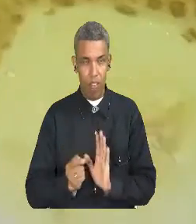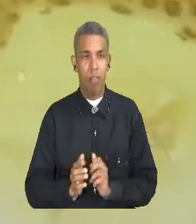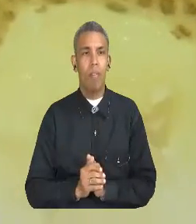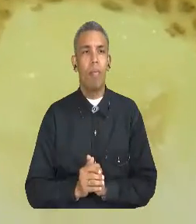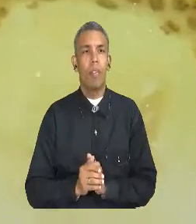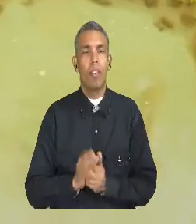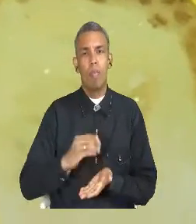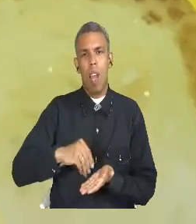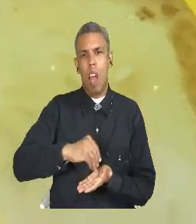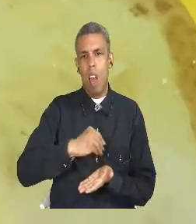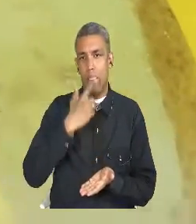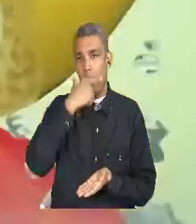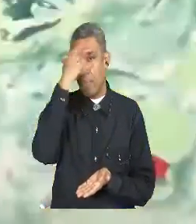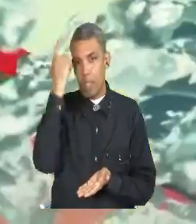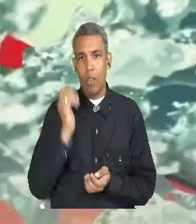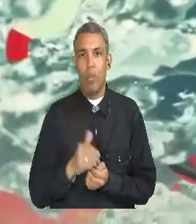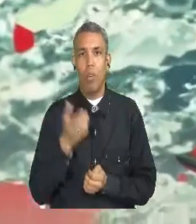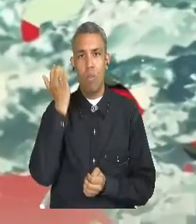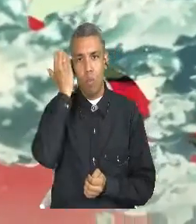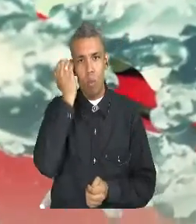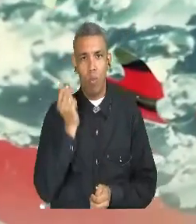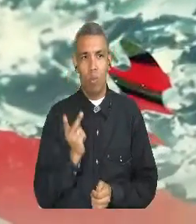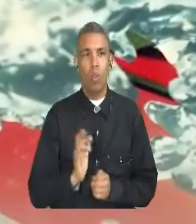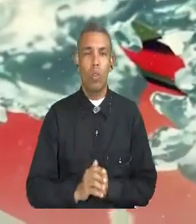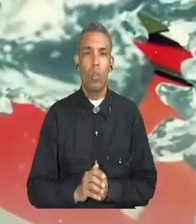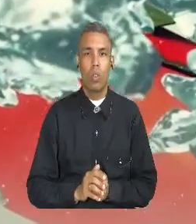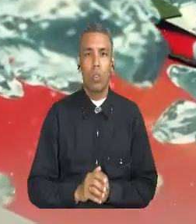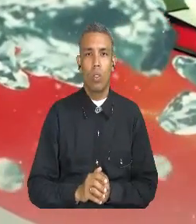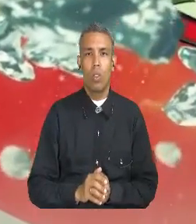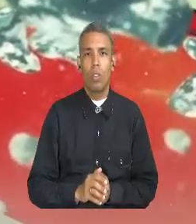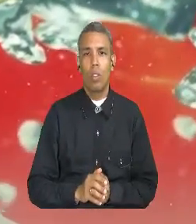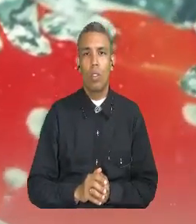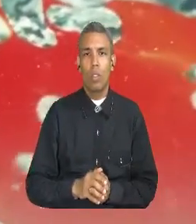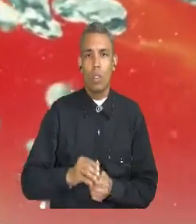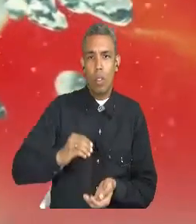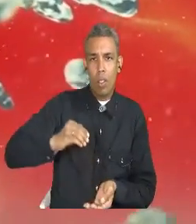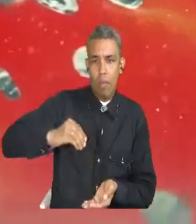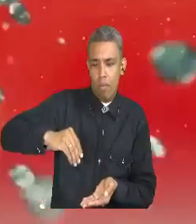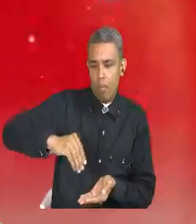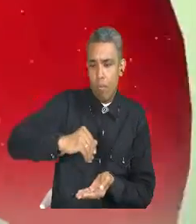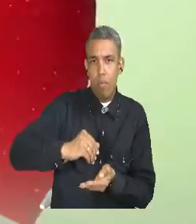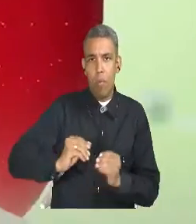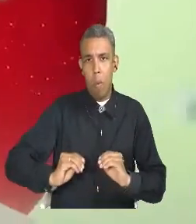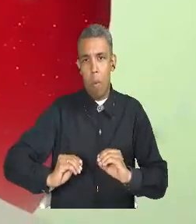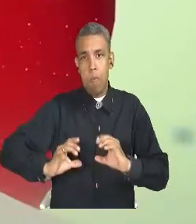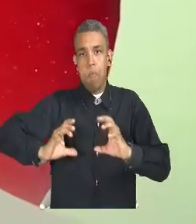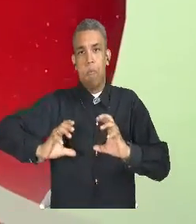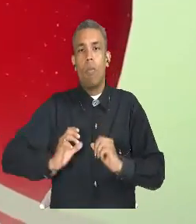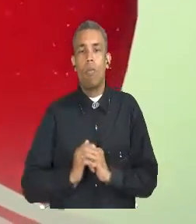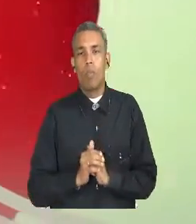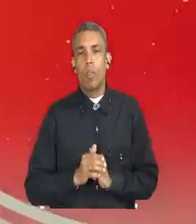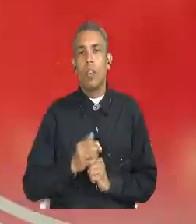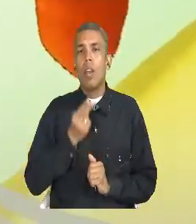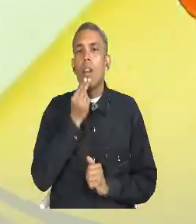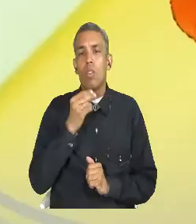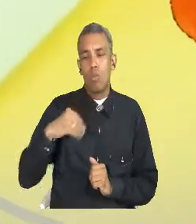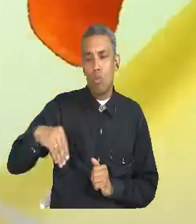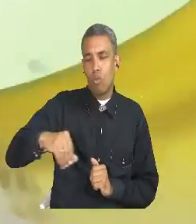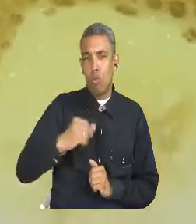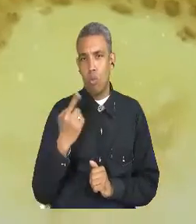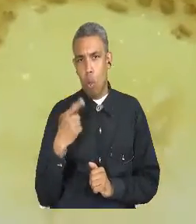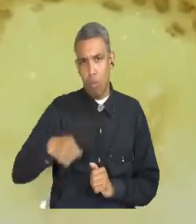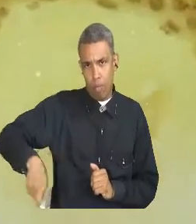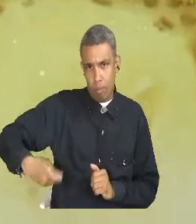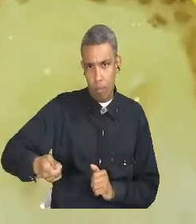de trigo, 2 huevos, 2 cucharadas de polvo para hornear, 2 cucharadas de azúcar, media cucharada